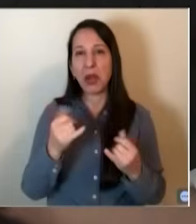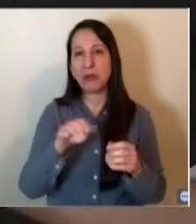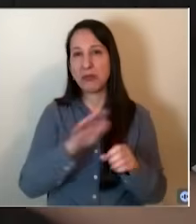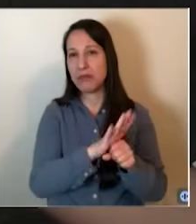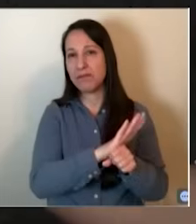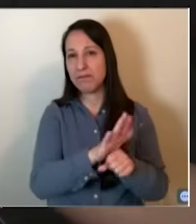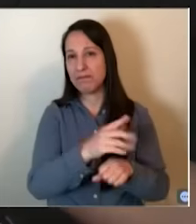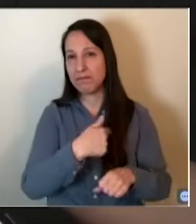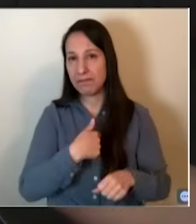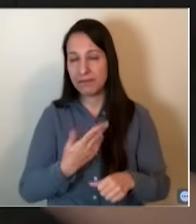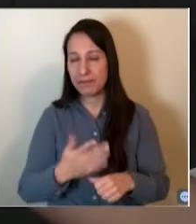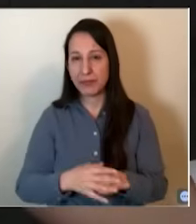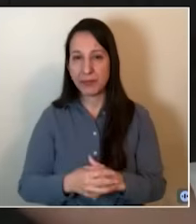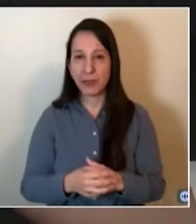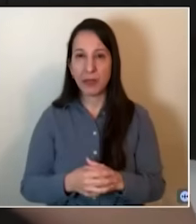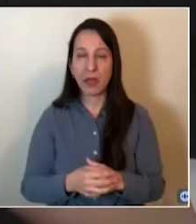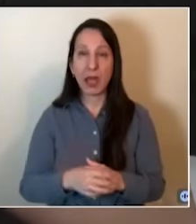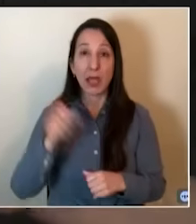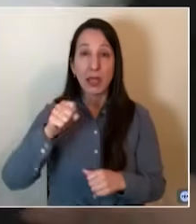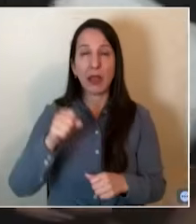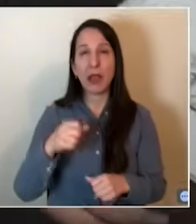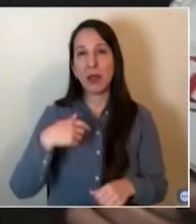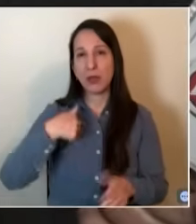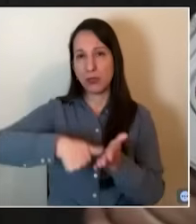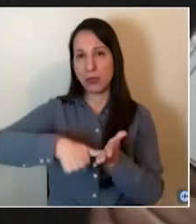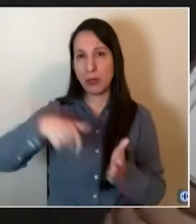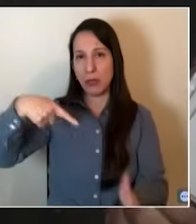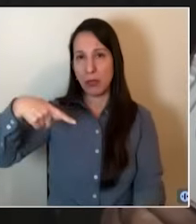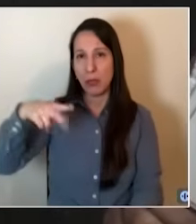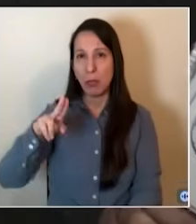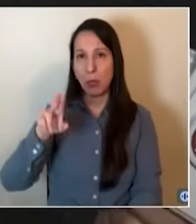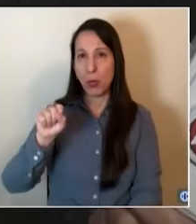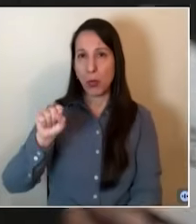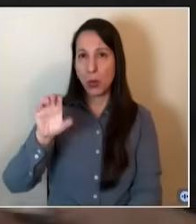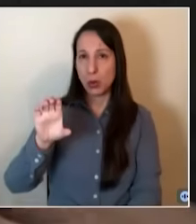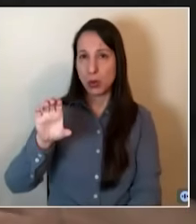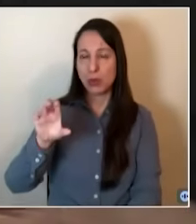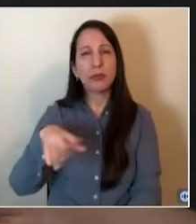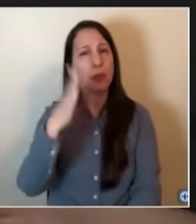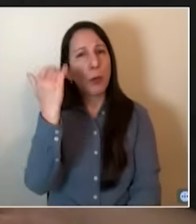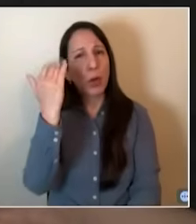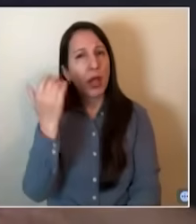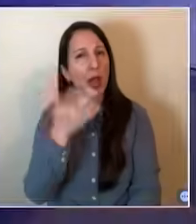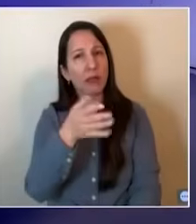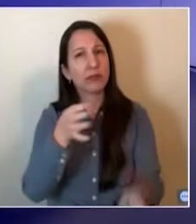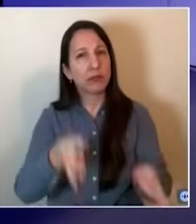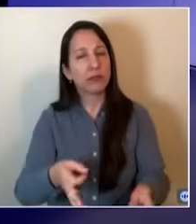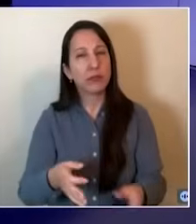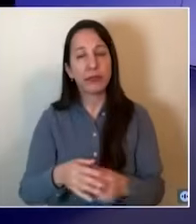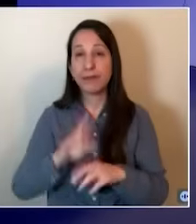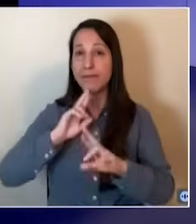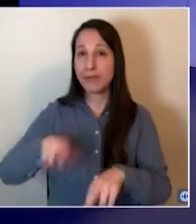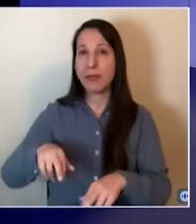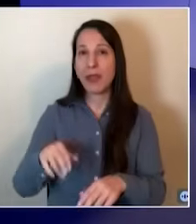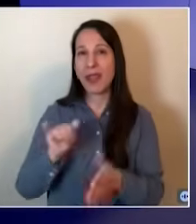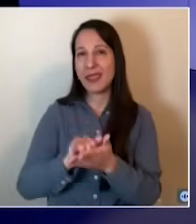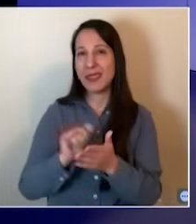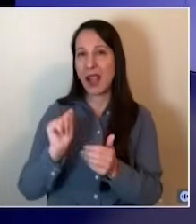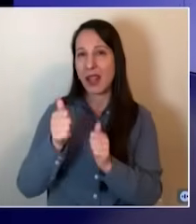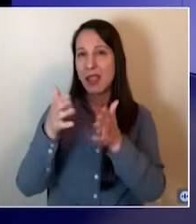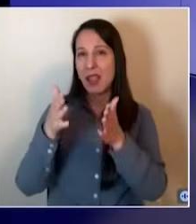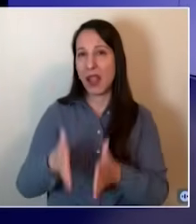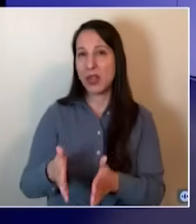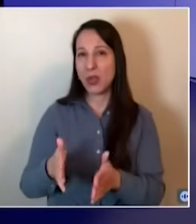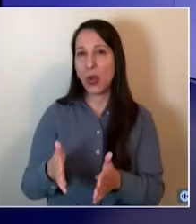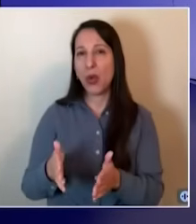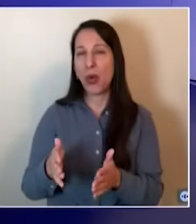Sí, por la Unidad Social Cristiana. ¿Por qué? ¿En qué basó esa decisión? Creo que es un candidato no está maleado,